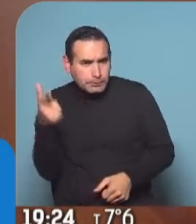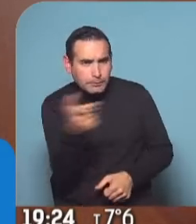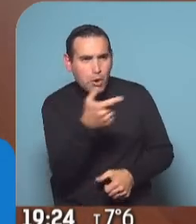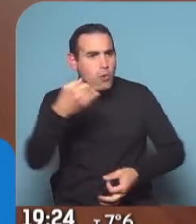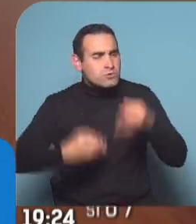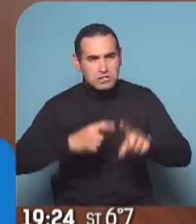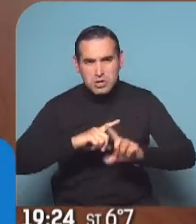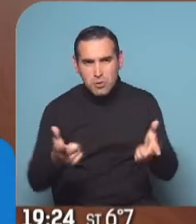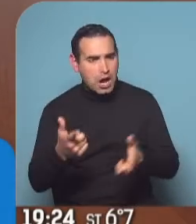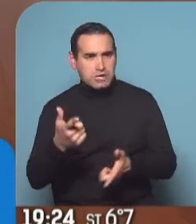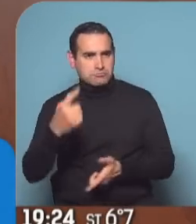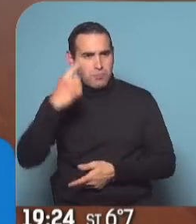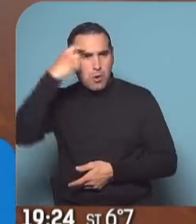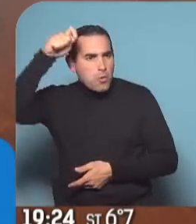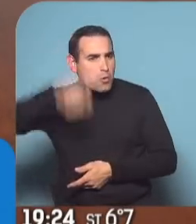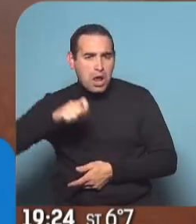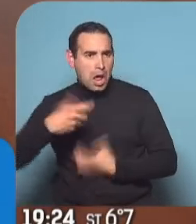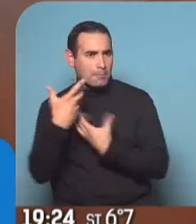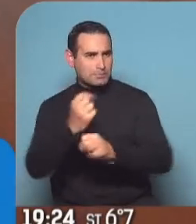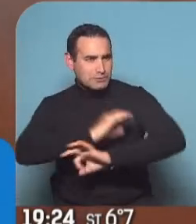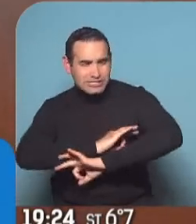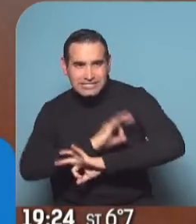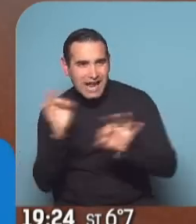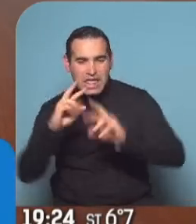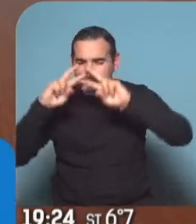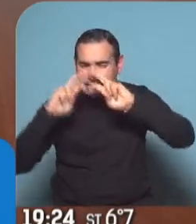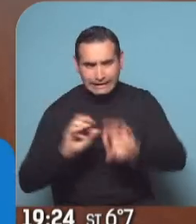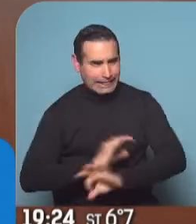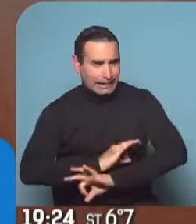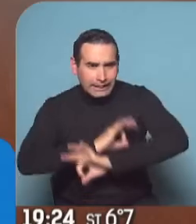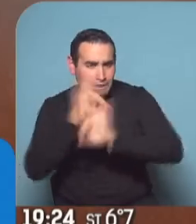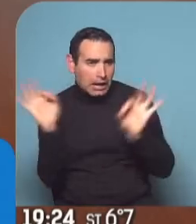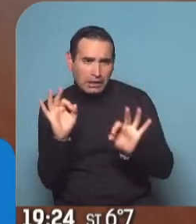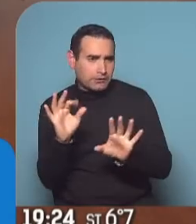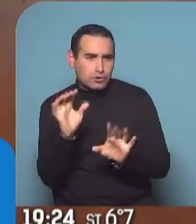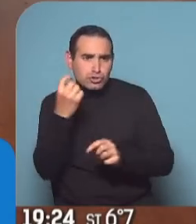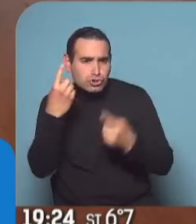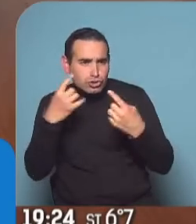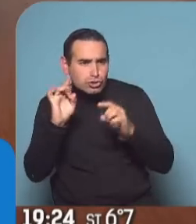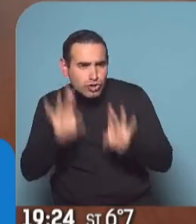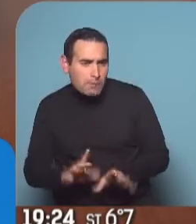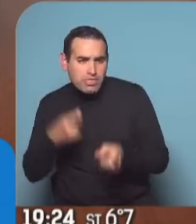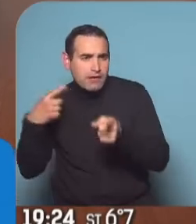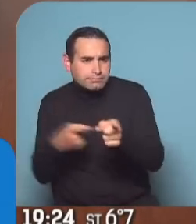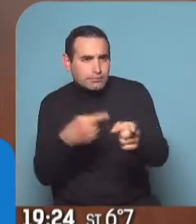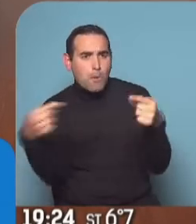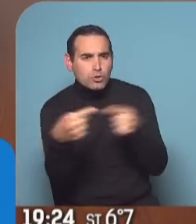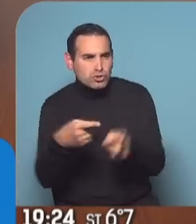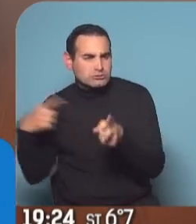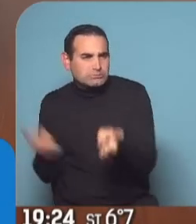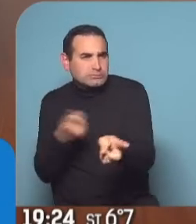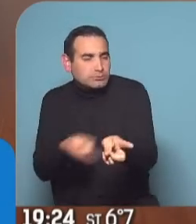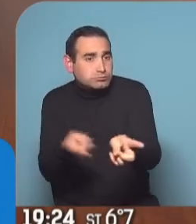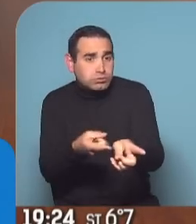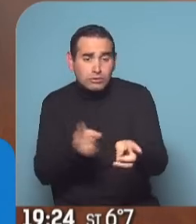independencia judicial y el Poder Judicial no funciona para investigar delitos, sino que funciona para perseguir opositores. La solución que